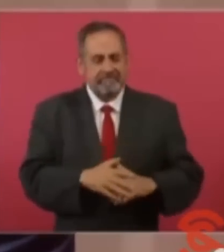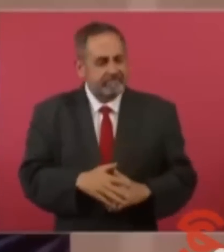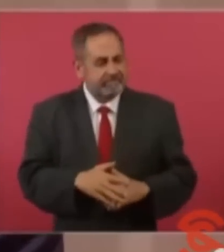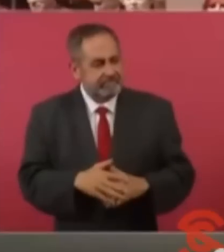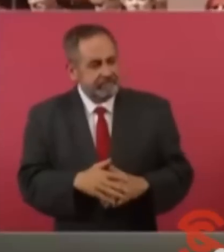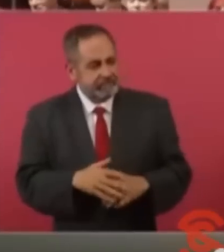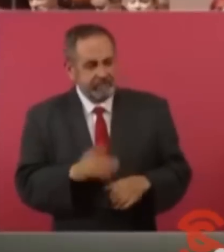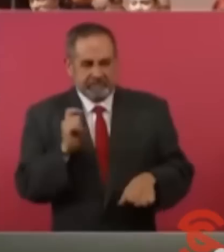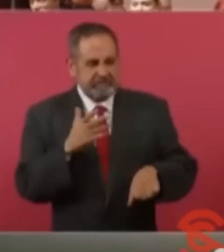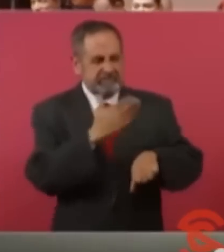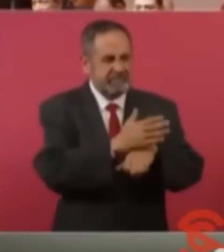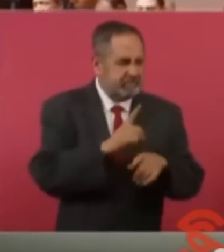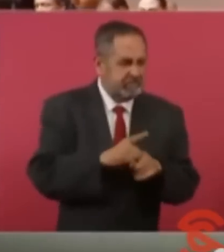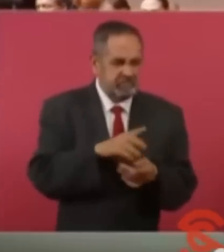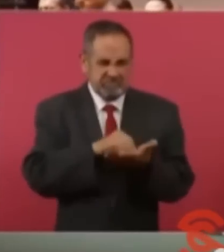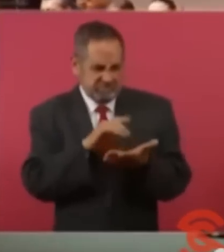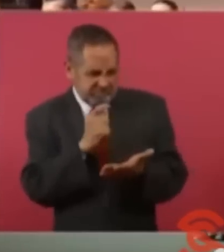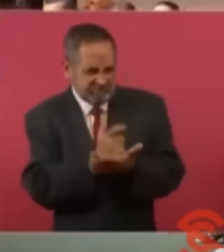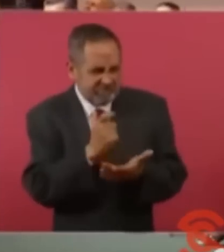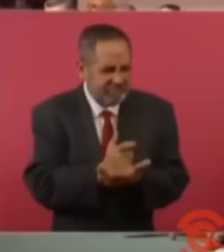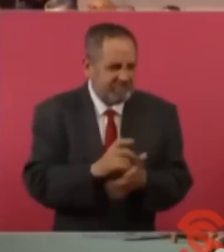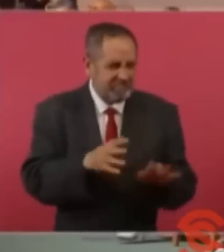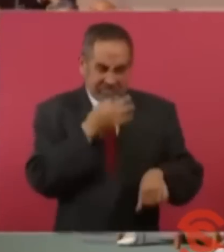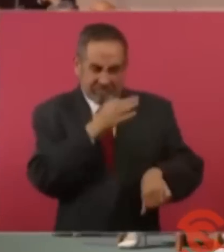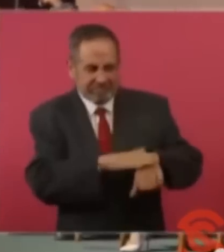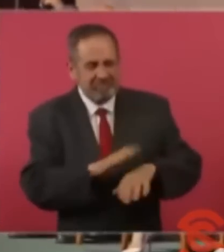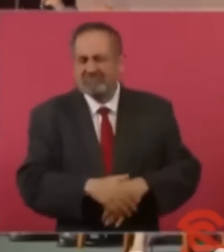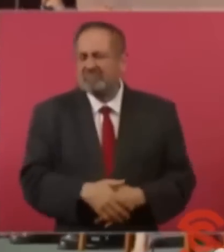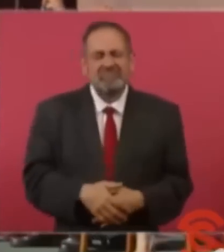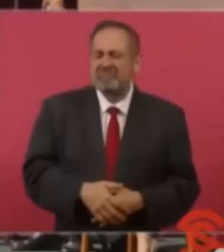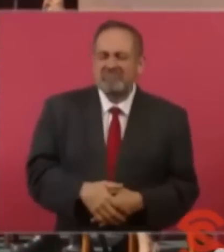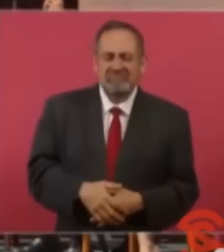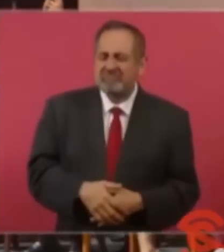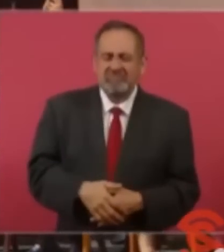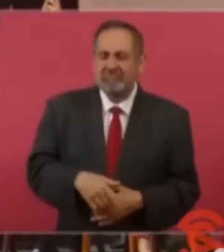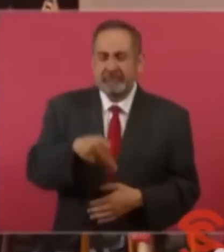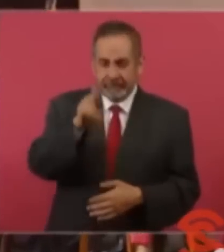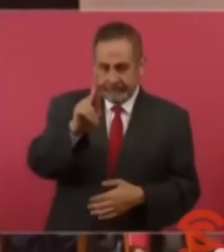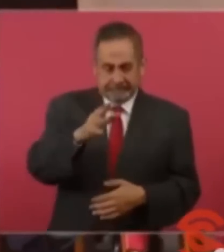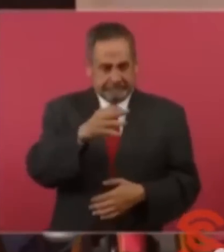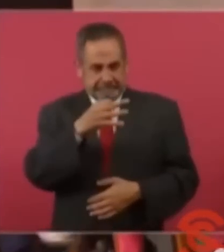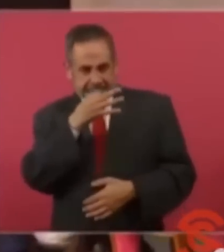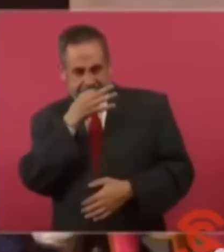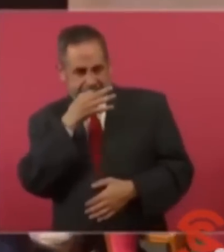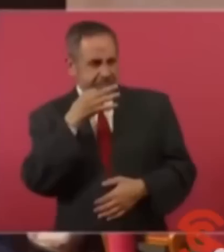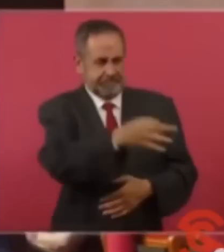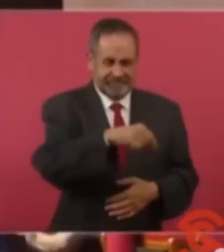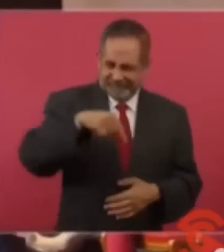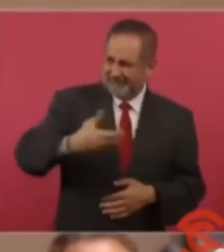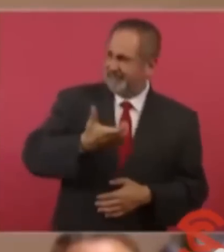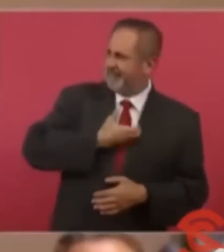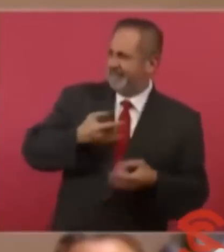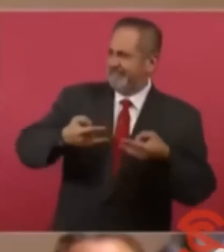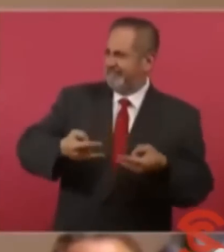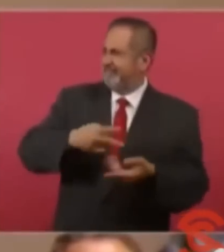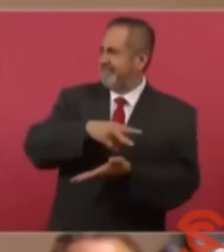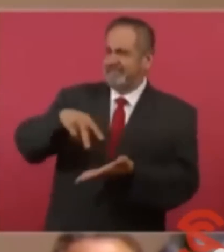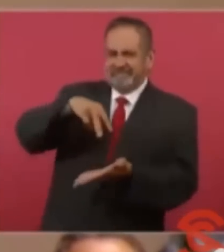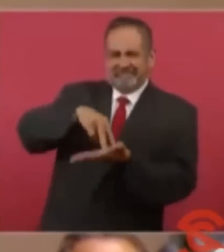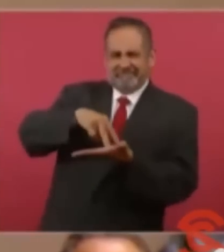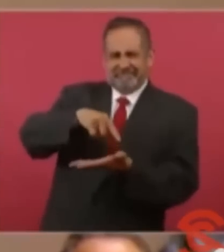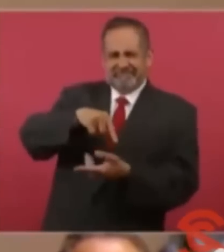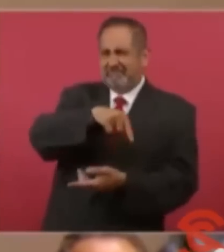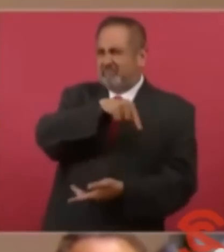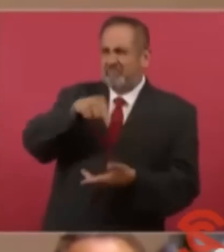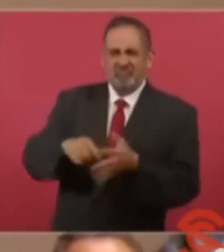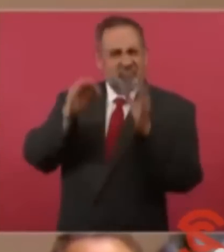advertencia, ni mucho menos amenaza. Pero les digo desde el Zócalo, la principal